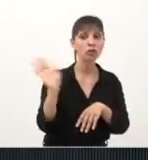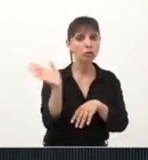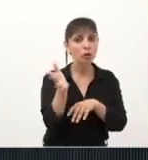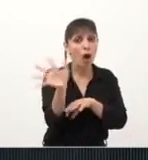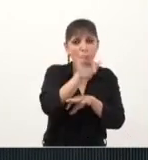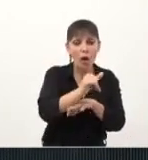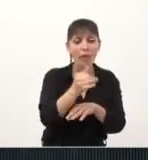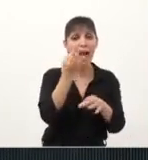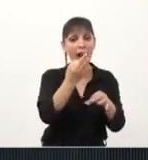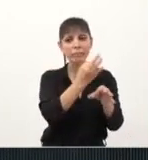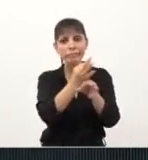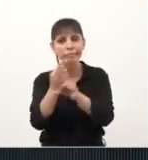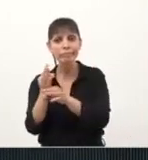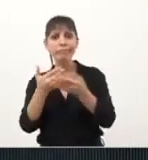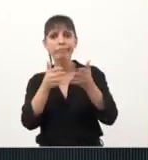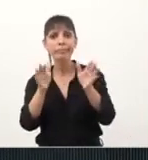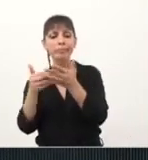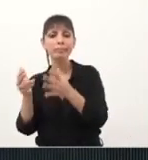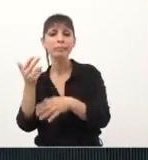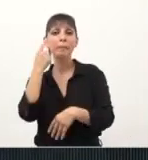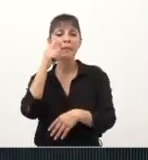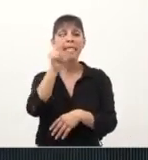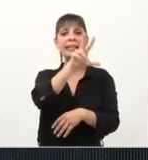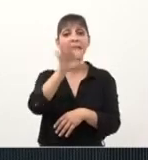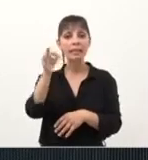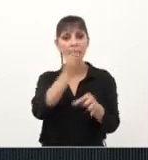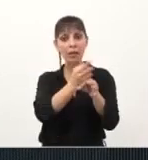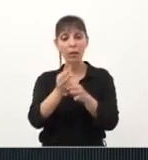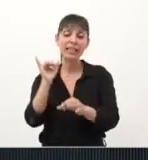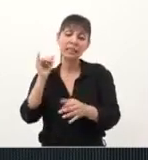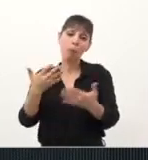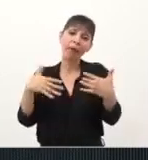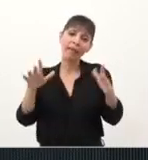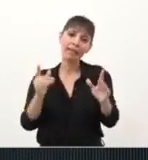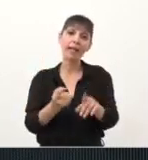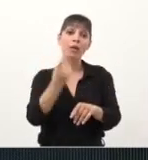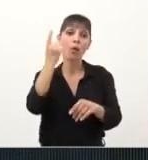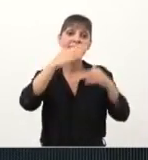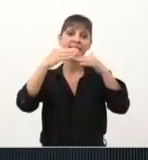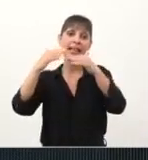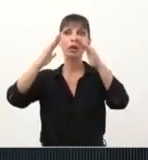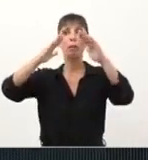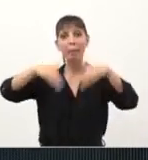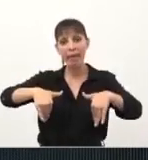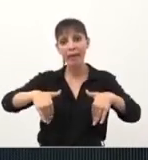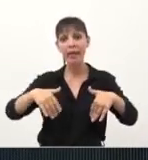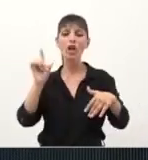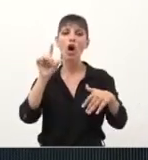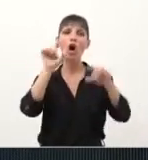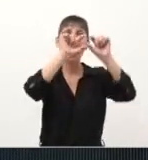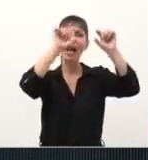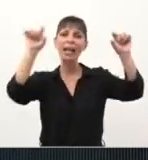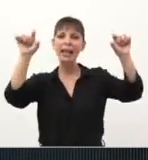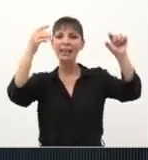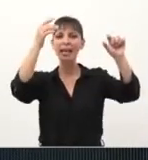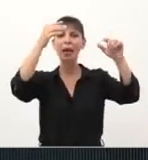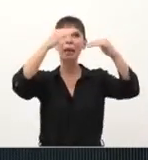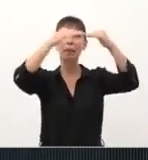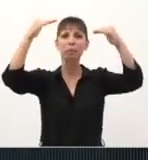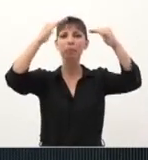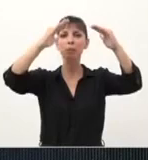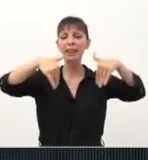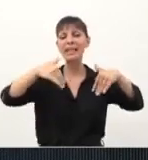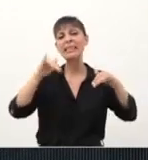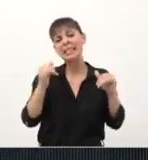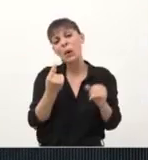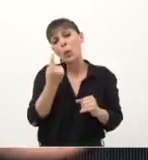mantenemos 1.300 escuelas. Y sí, es posible que en una lo que se cayó es el aislante acústico. Es cierto, problemas sí tenemos.